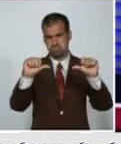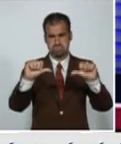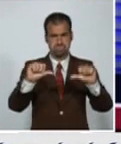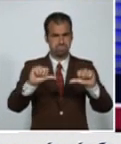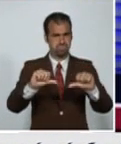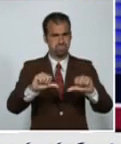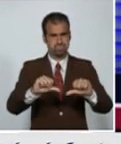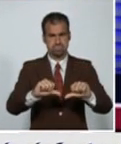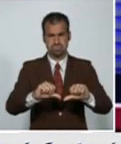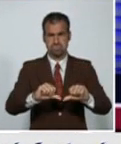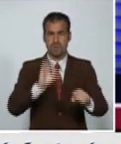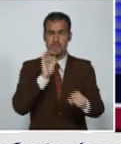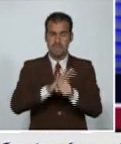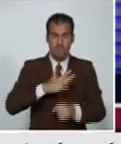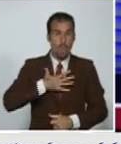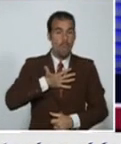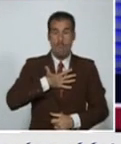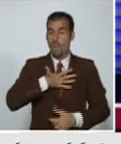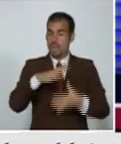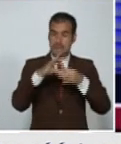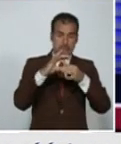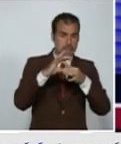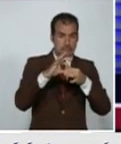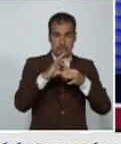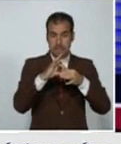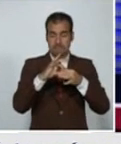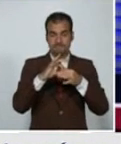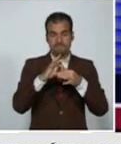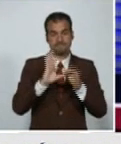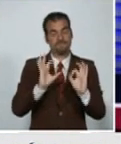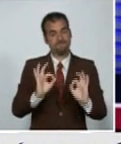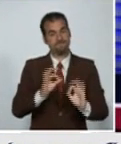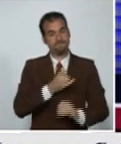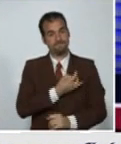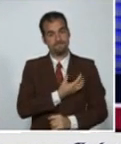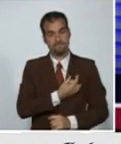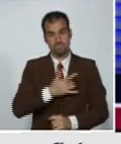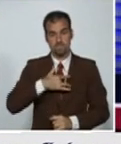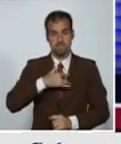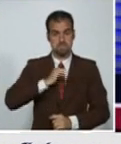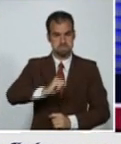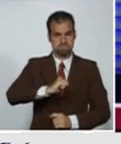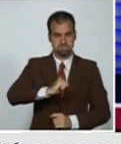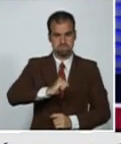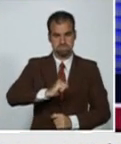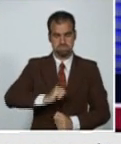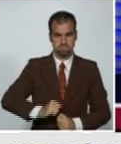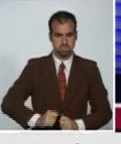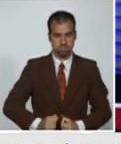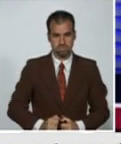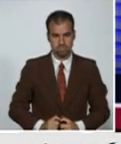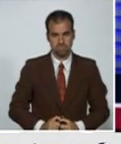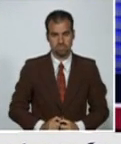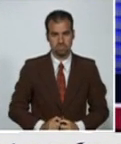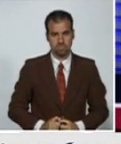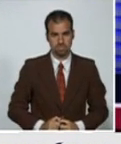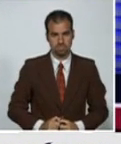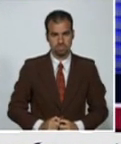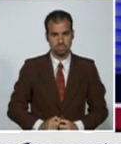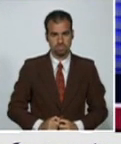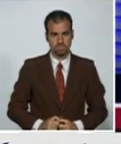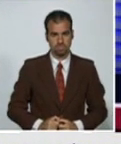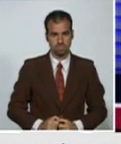distrés respiratorio y lamentablemente hace una parada cardíaca en asistolia en un momento